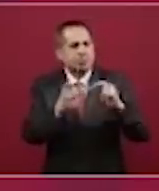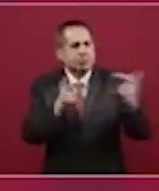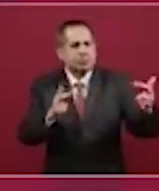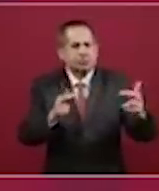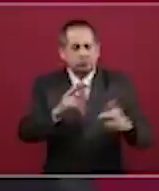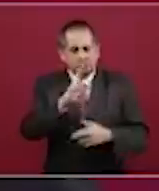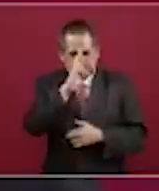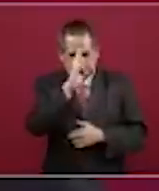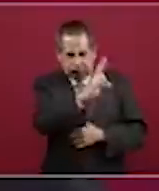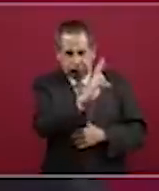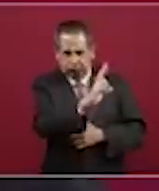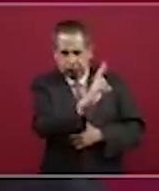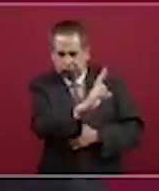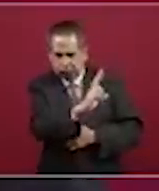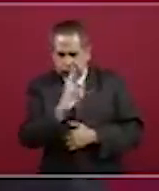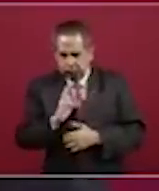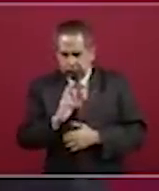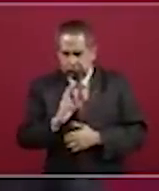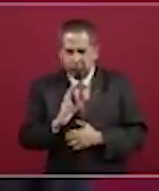respeto mutuo.